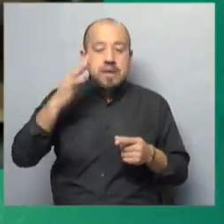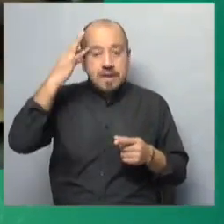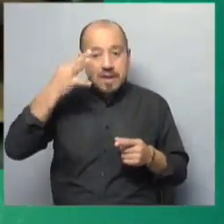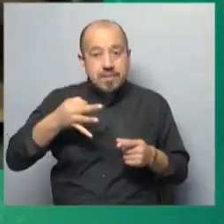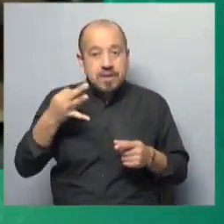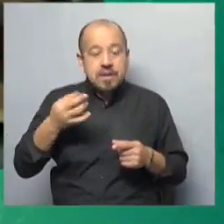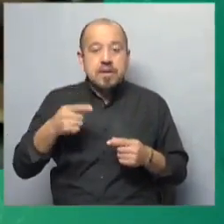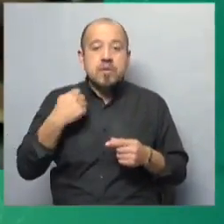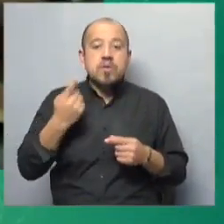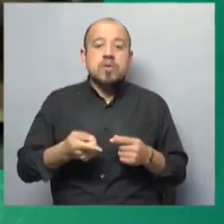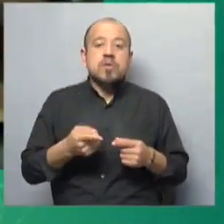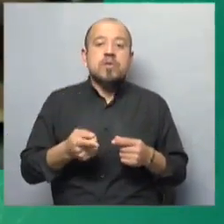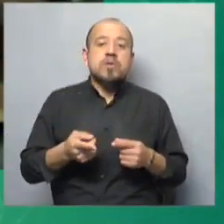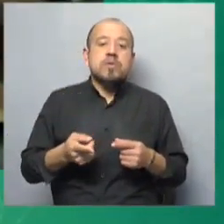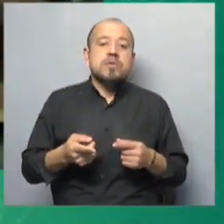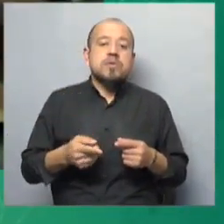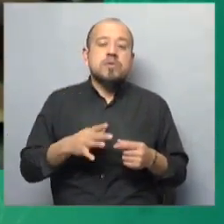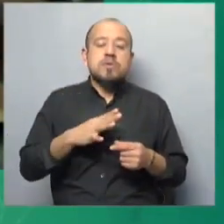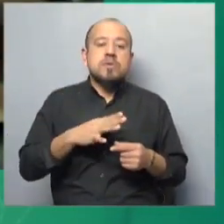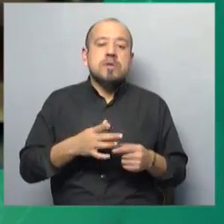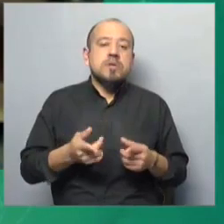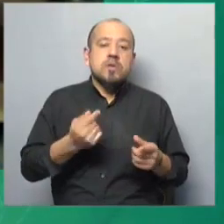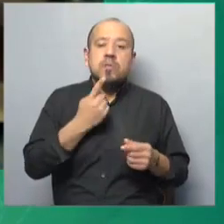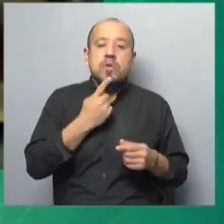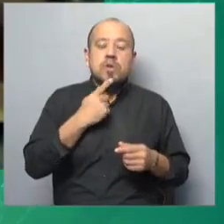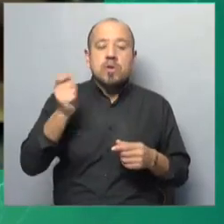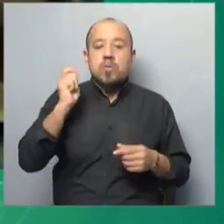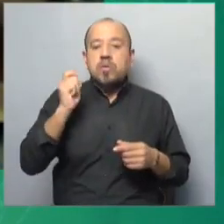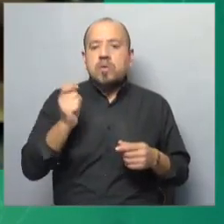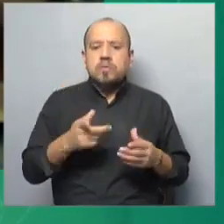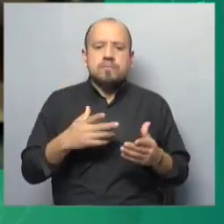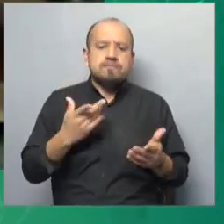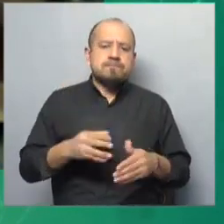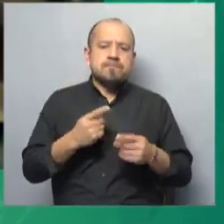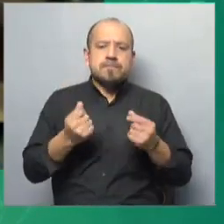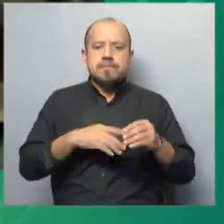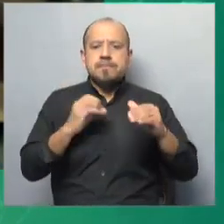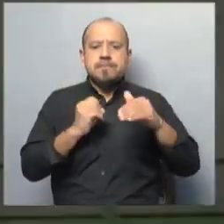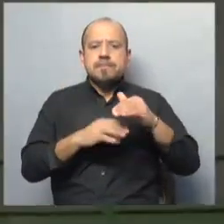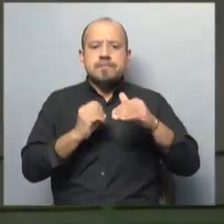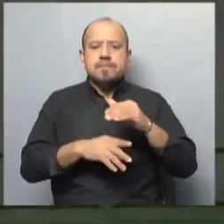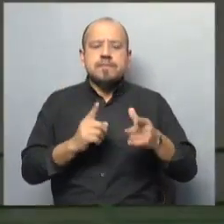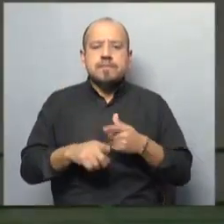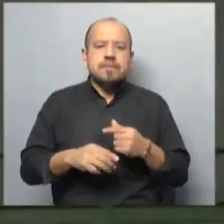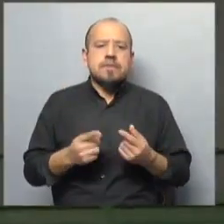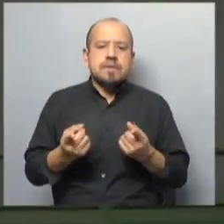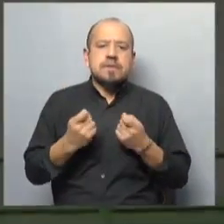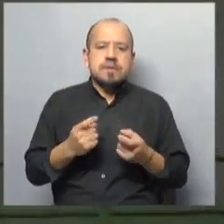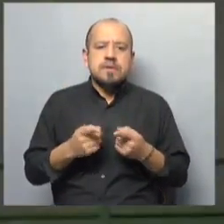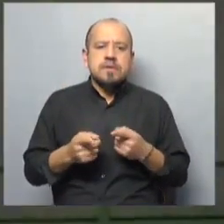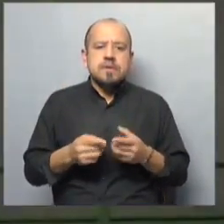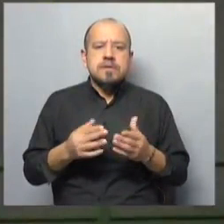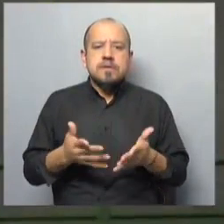y la otra gran pata es la necesidad de tener una política pública con fondos y los recursos necesarios